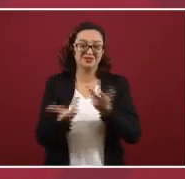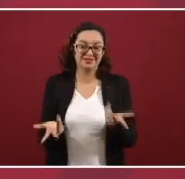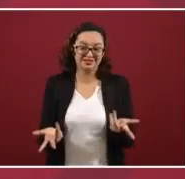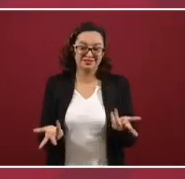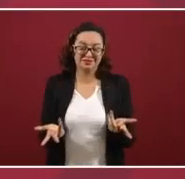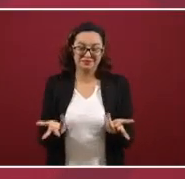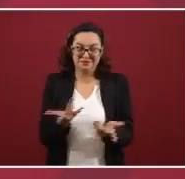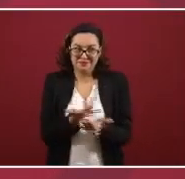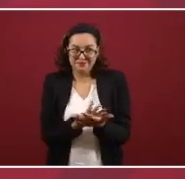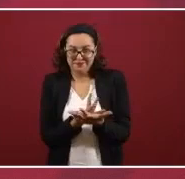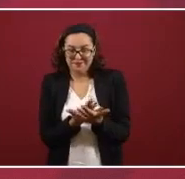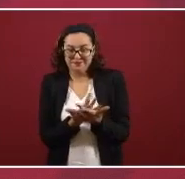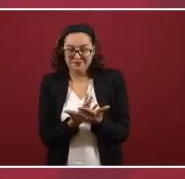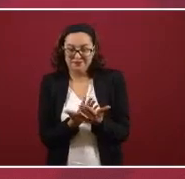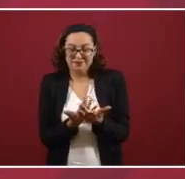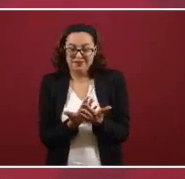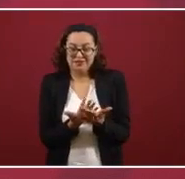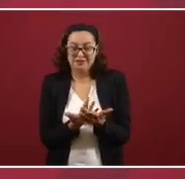Entonces,